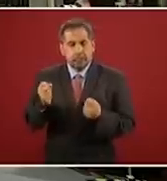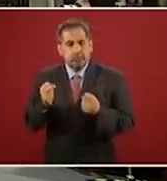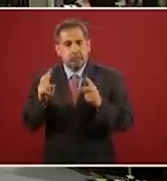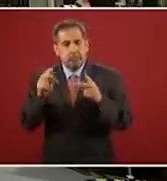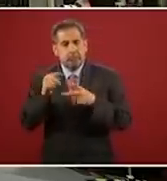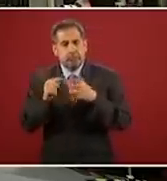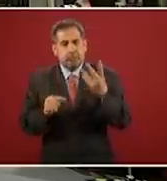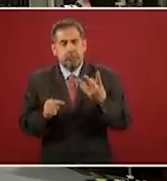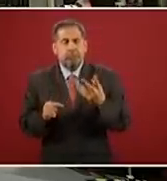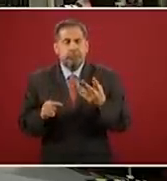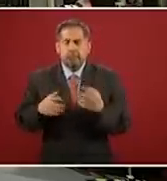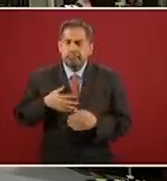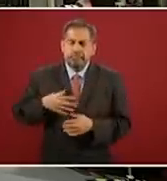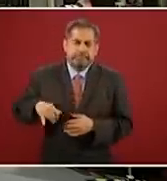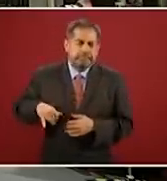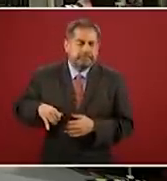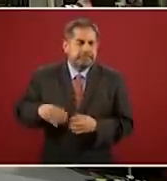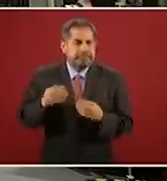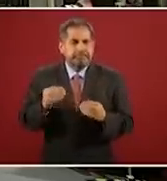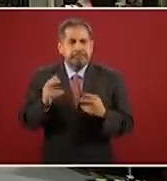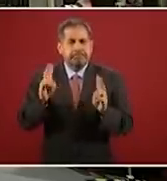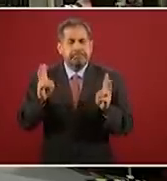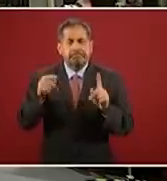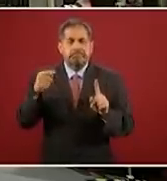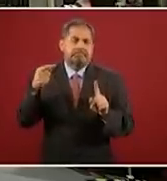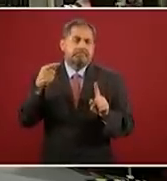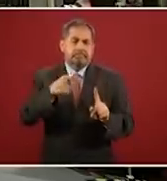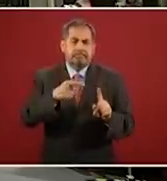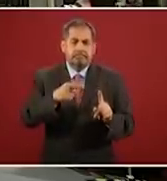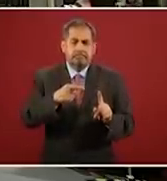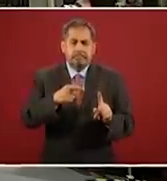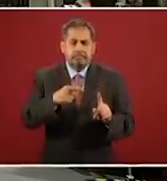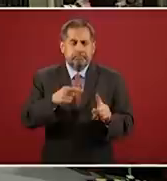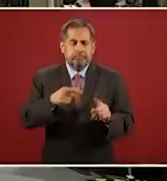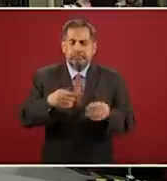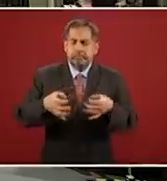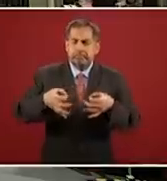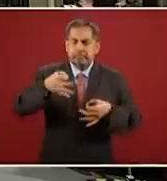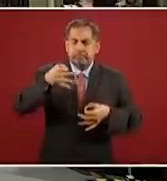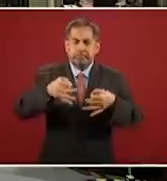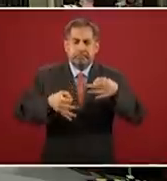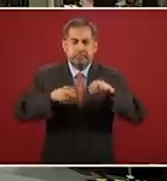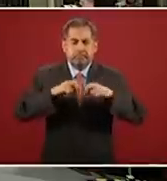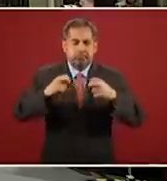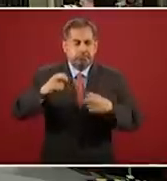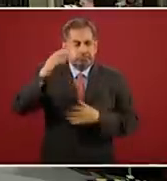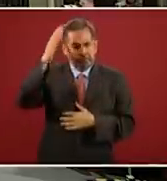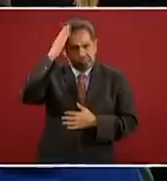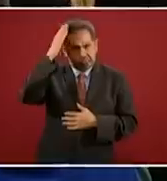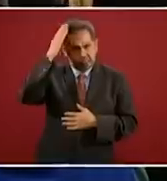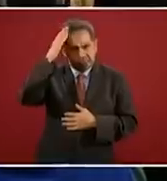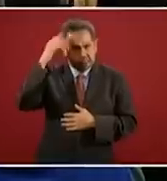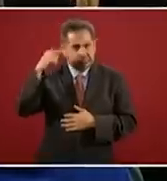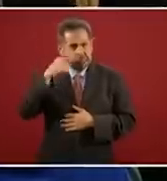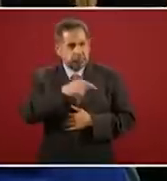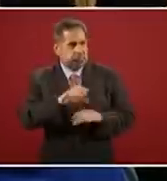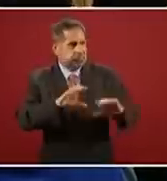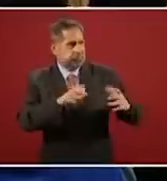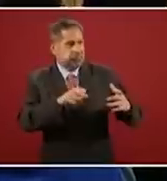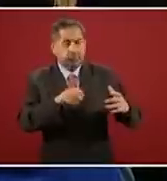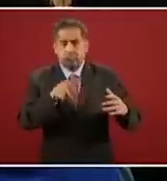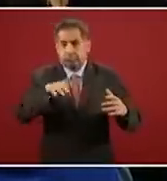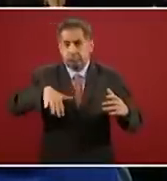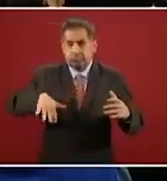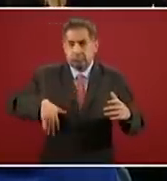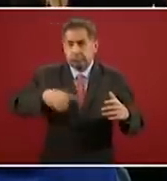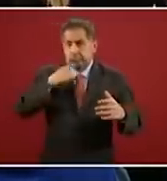me interesa muchísimo el caso de los ministros, los magistrados. Usted citó aquí